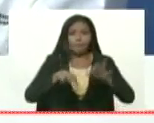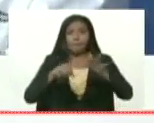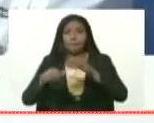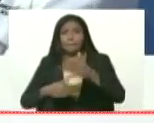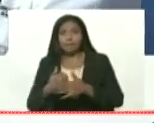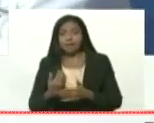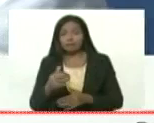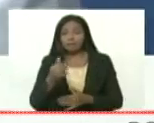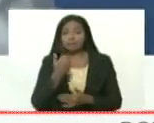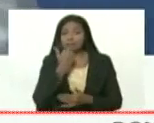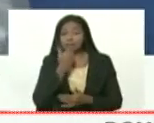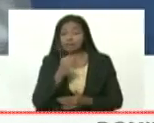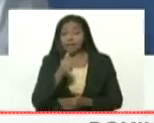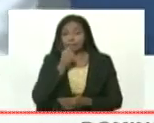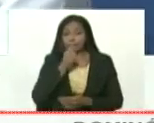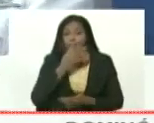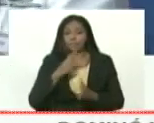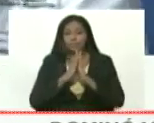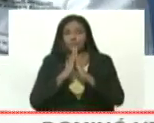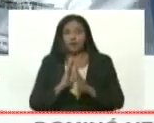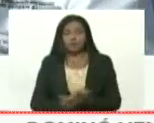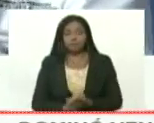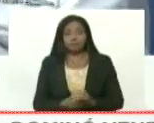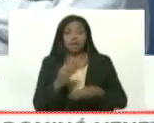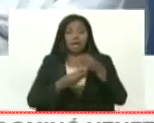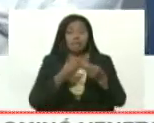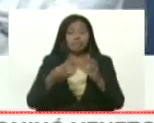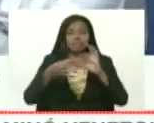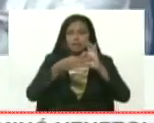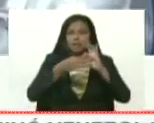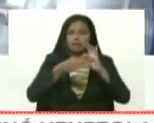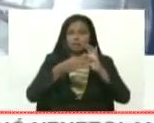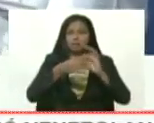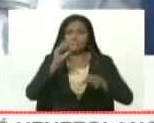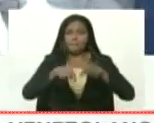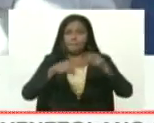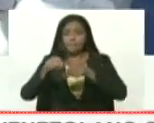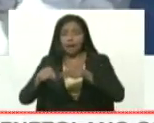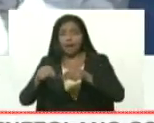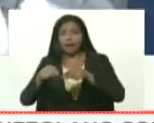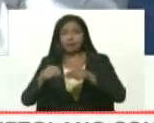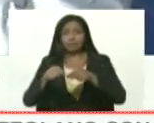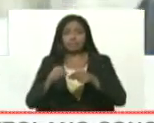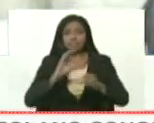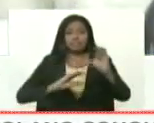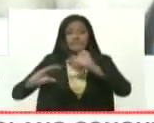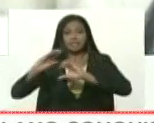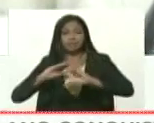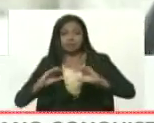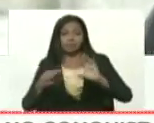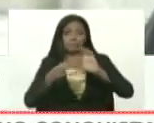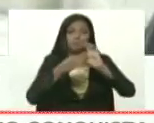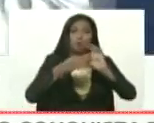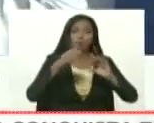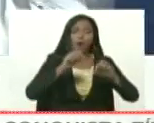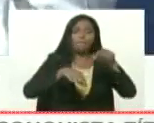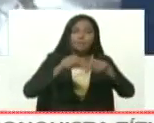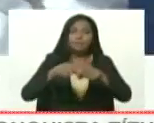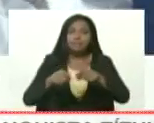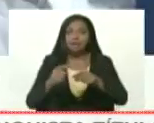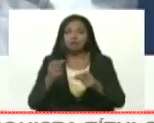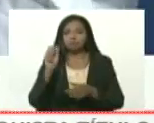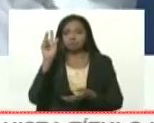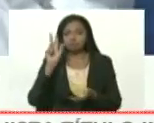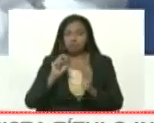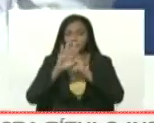el micrófono, okay. Que te escucho. Estamos hablando de una alianza campesina donde estamos. Científica campesina. Científica campesina. Correcto.